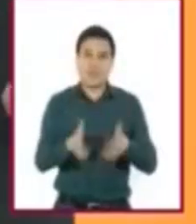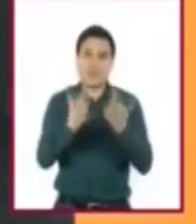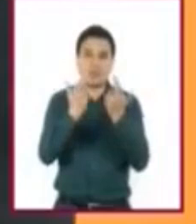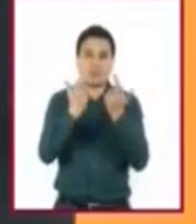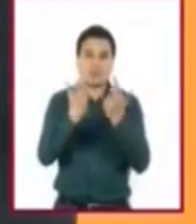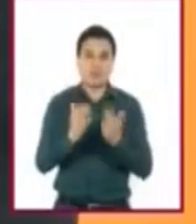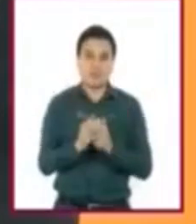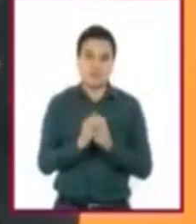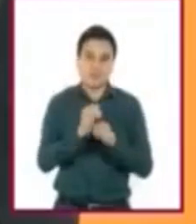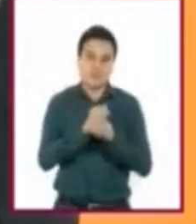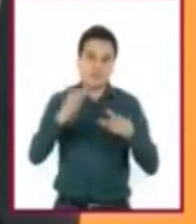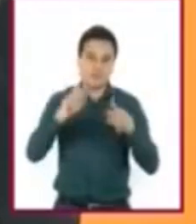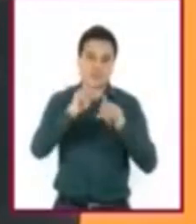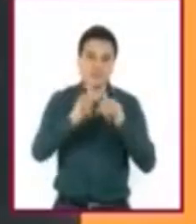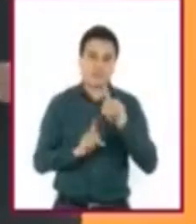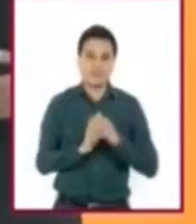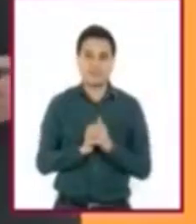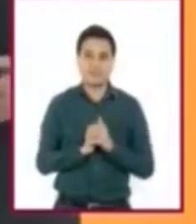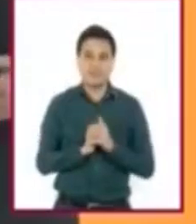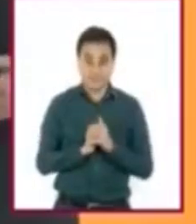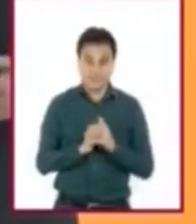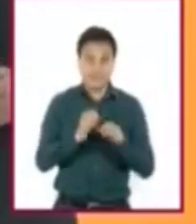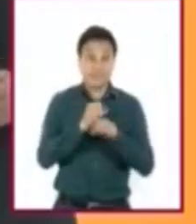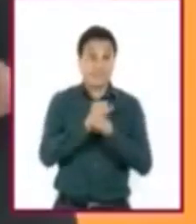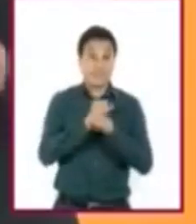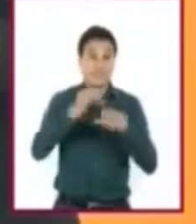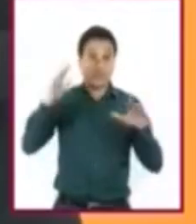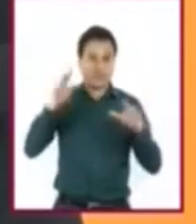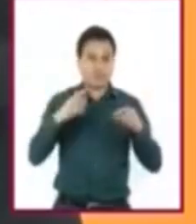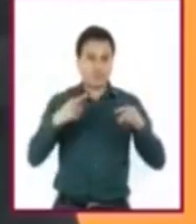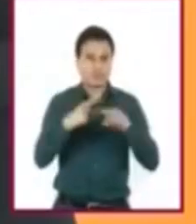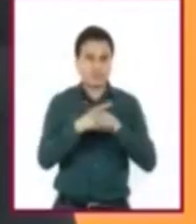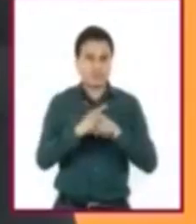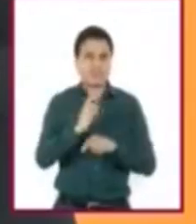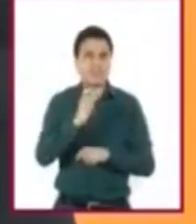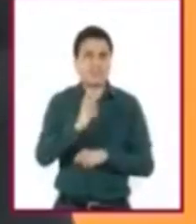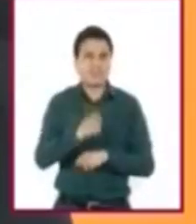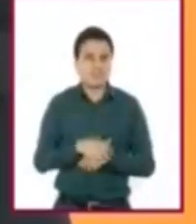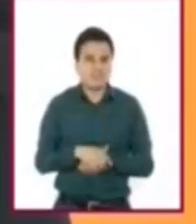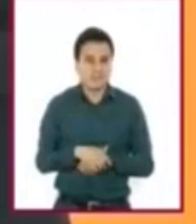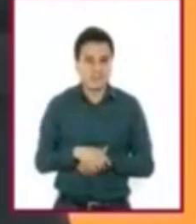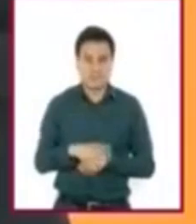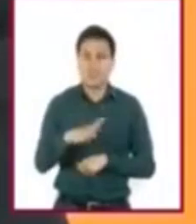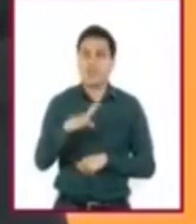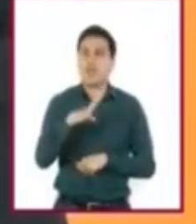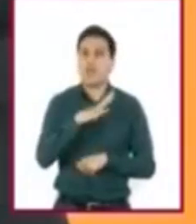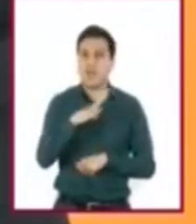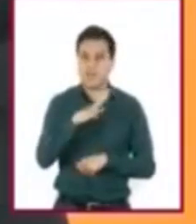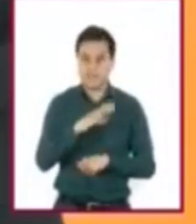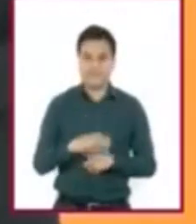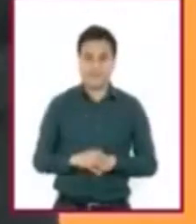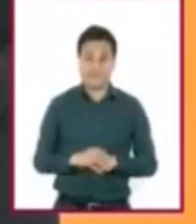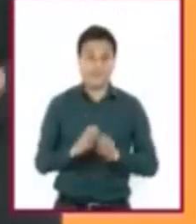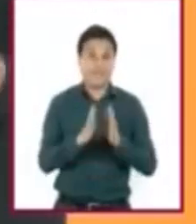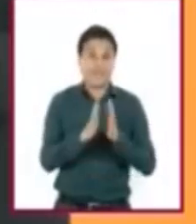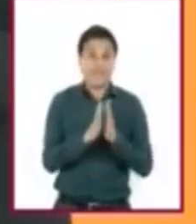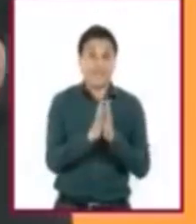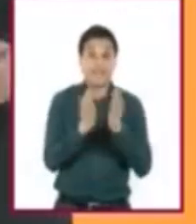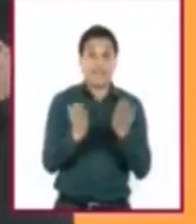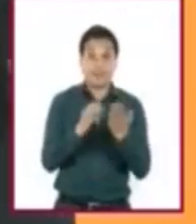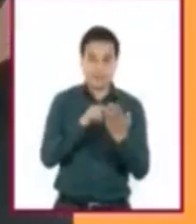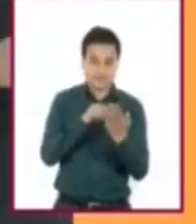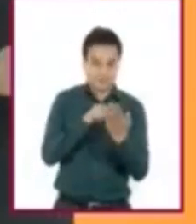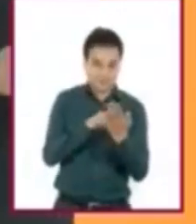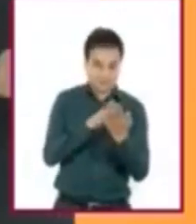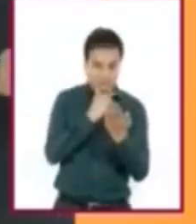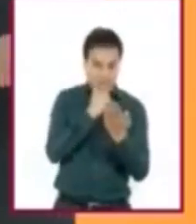Se dice que la fuente es contradictoria o interesada cuando nos encontramos versiones sobre un mismo hecho que se oponen por